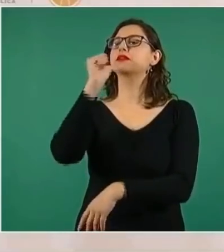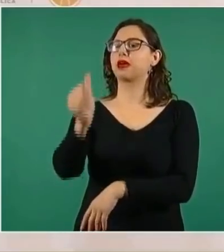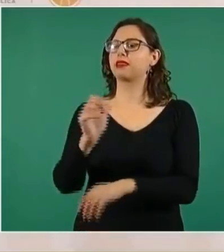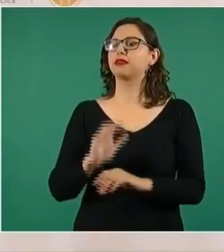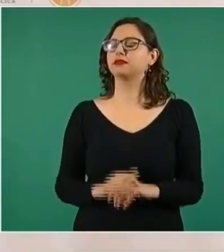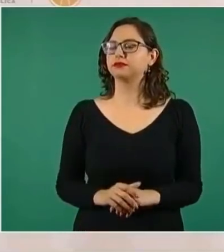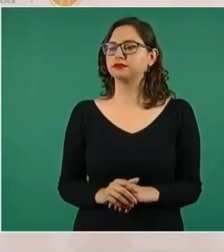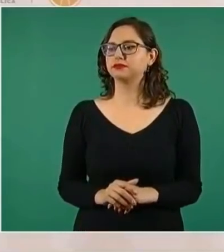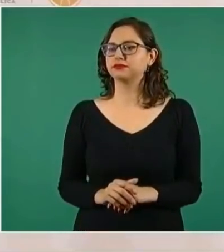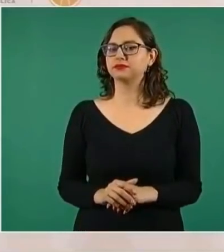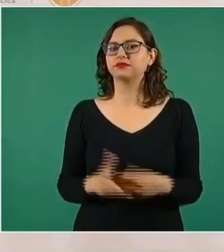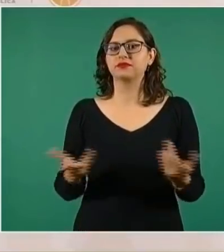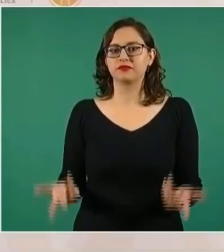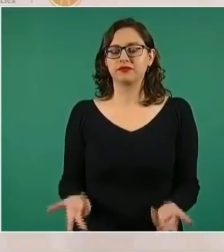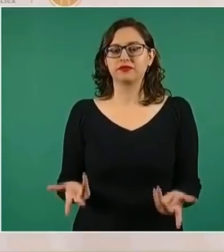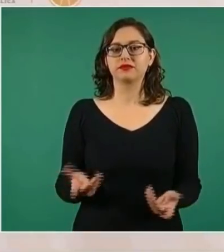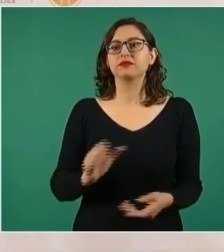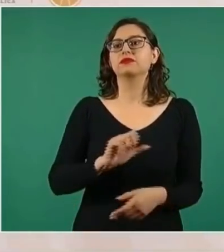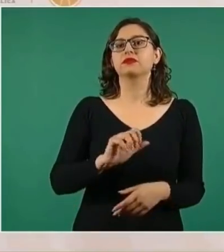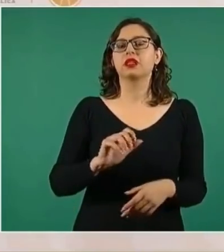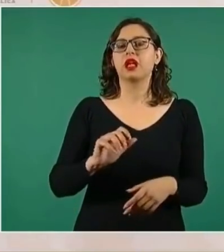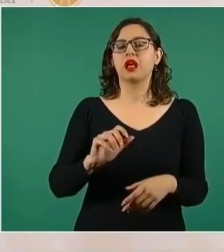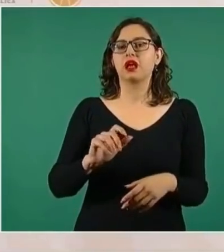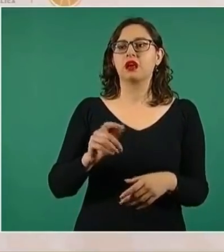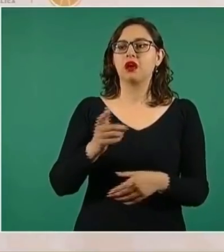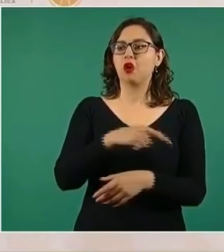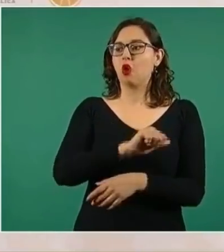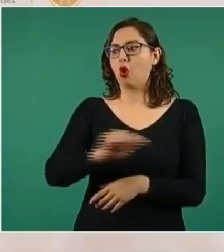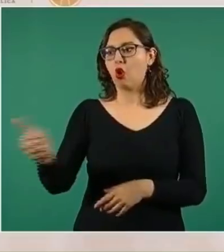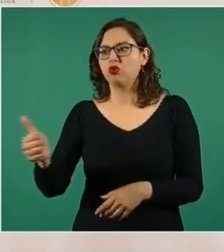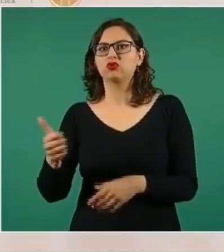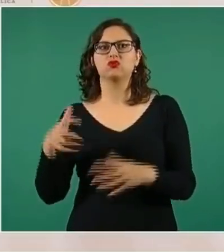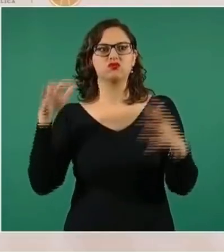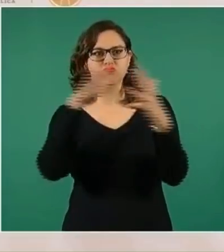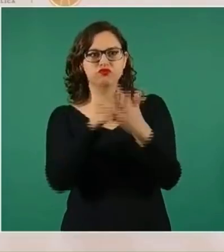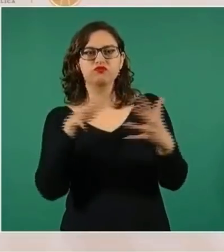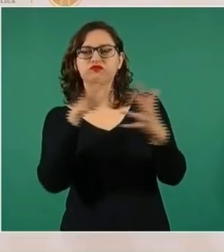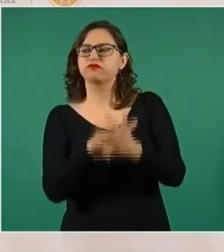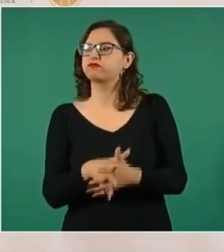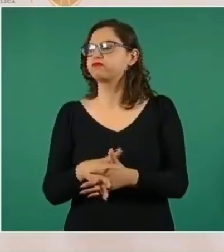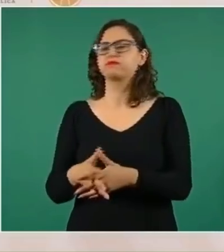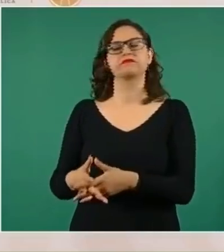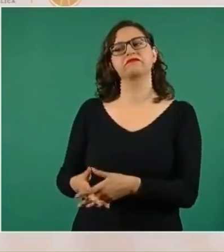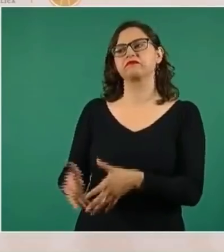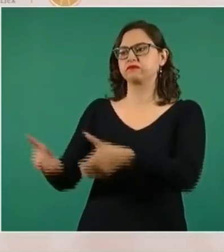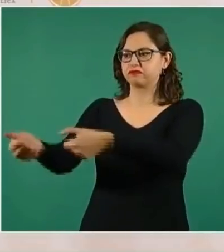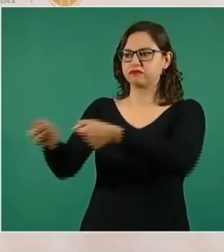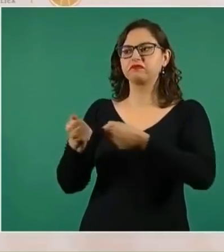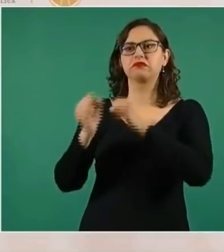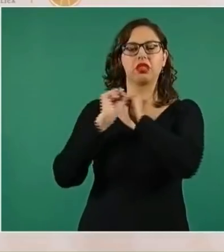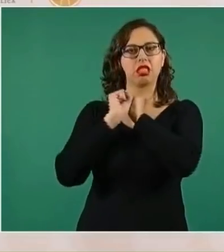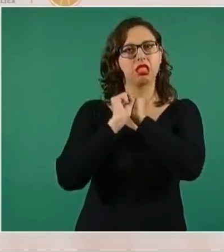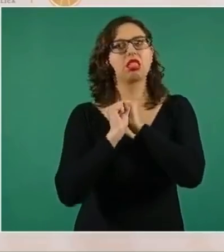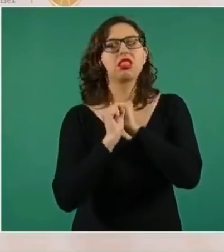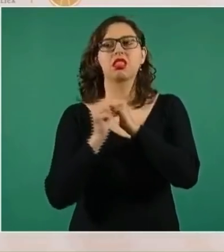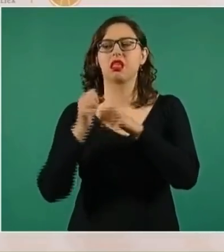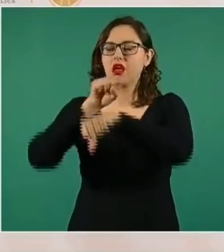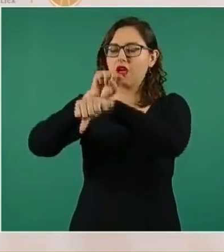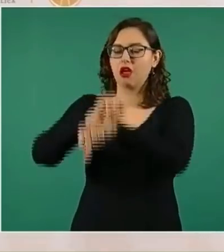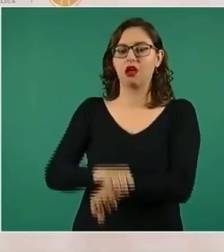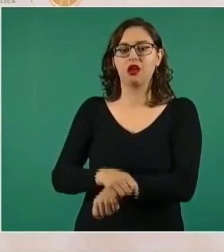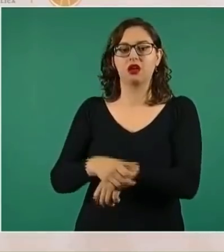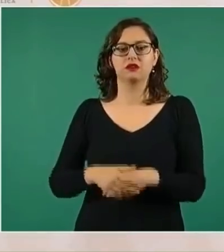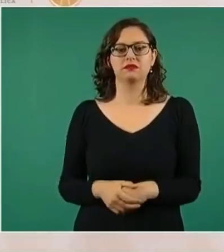esclavizar a los que resistían. Pero tampoco debe verse a